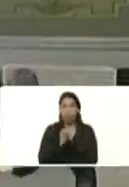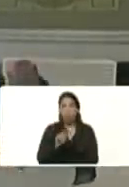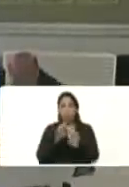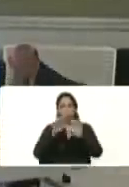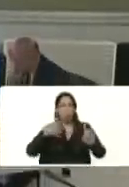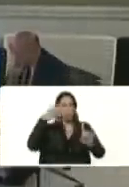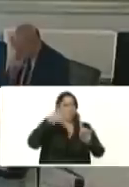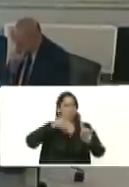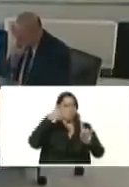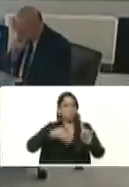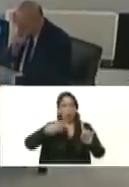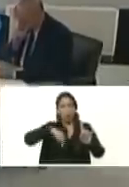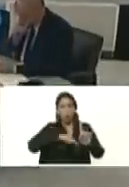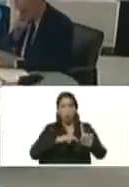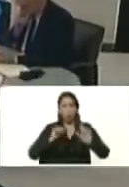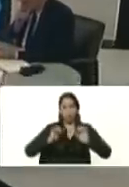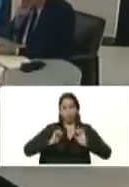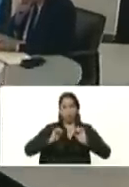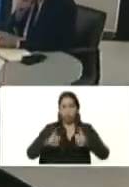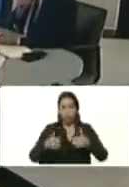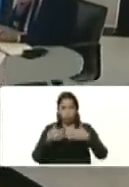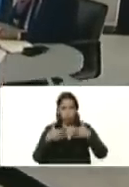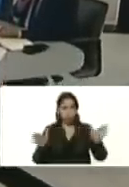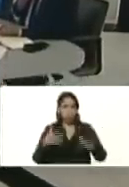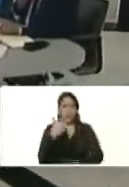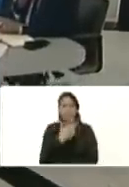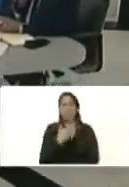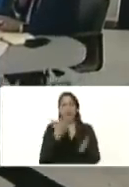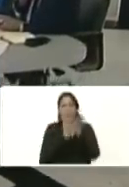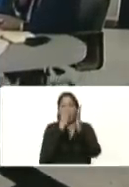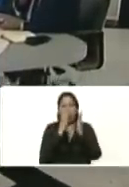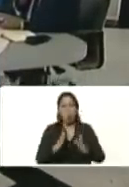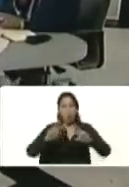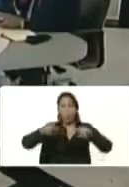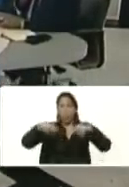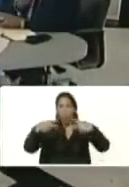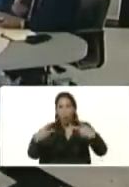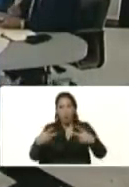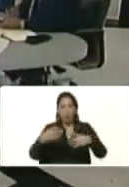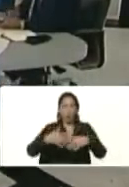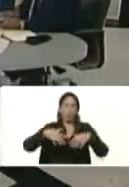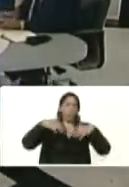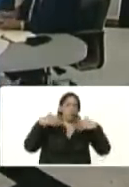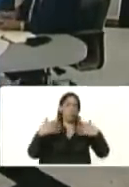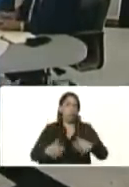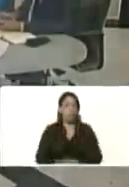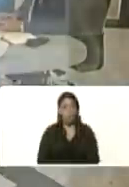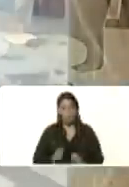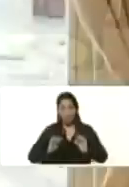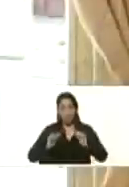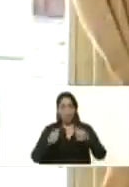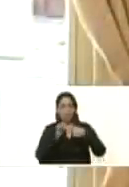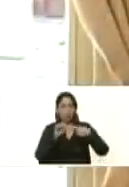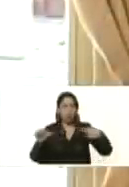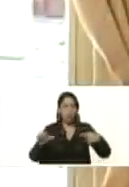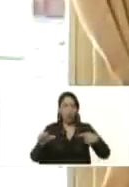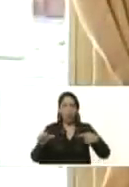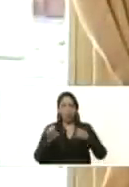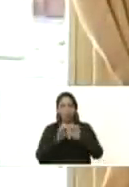vamos a inaugurar tres escuelas tres escuelas arrancó la semana educativa